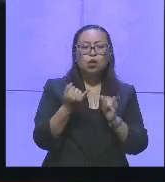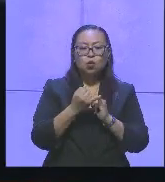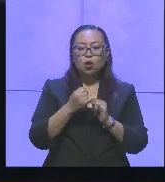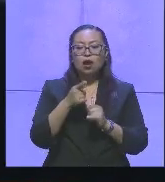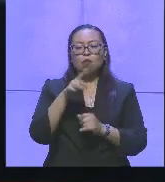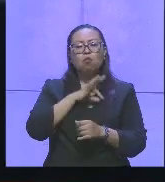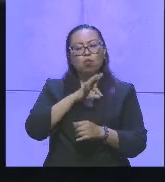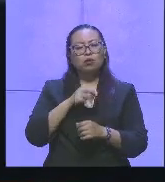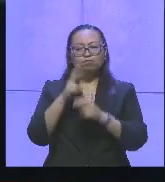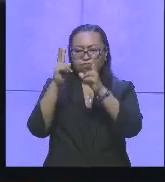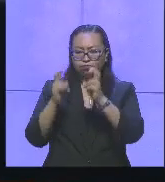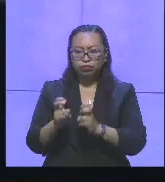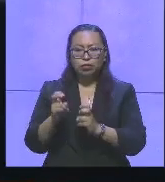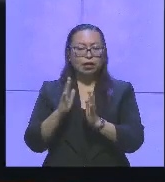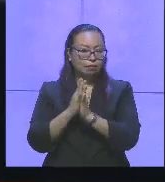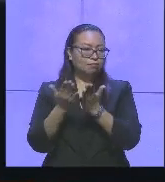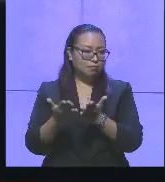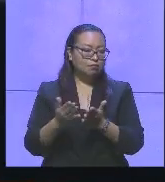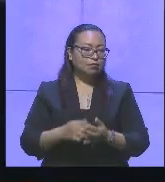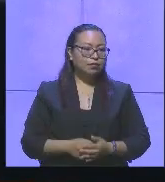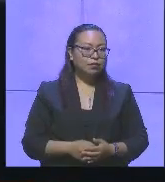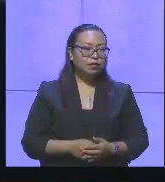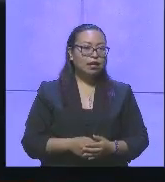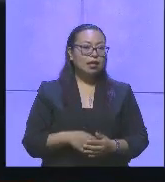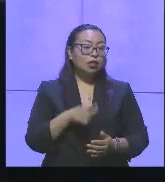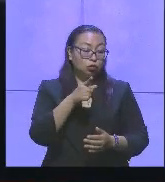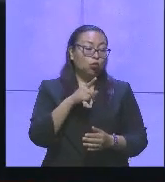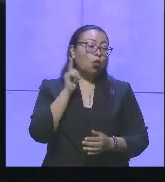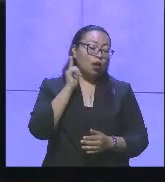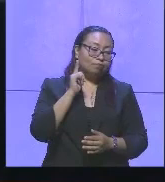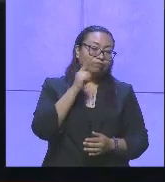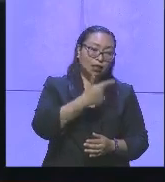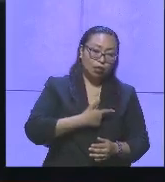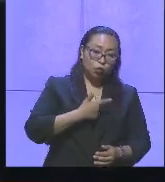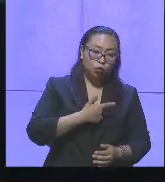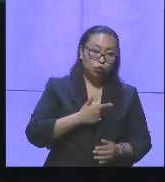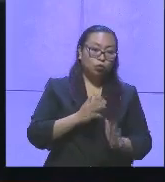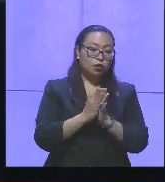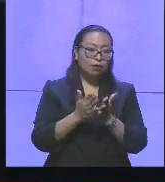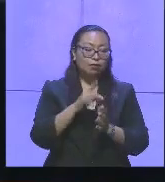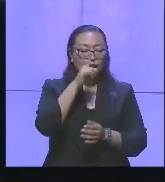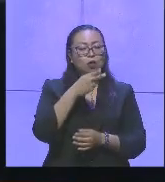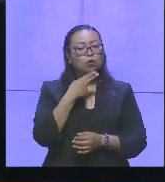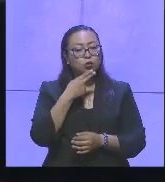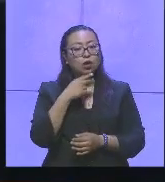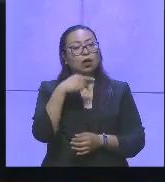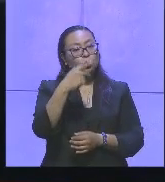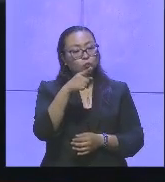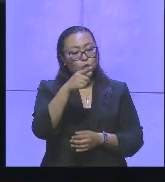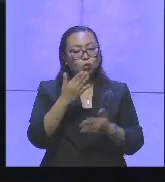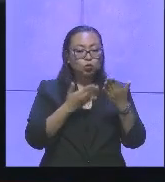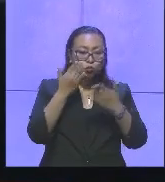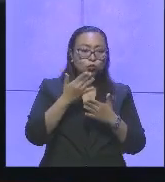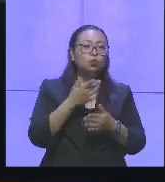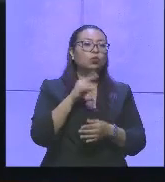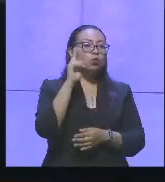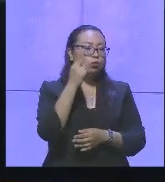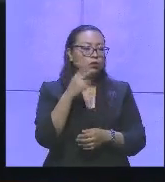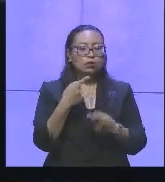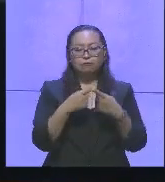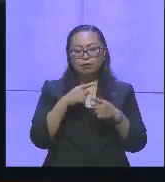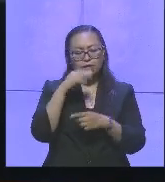página del Tribunal. Ojalá la encuentren de interés y sea útil para sus estudios o sus análisis. Muchísimas